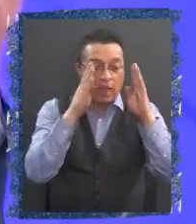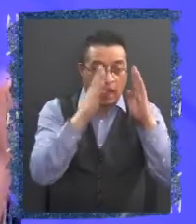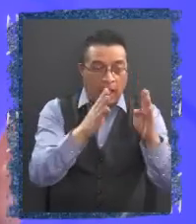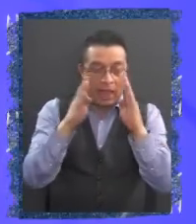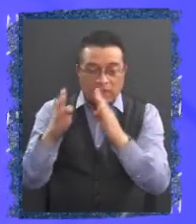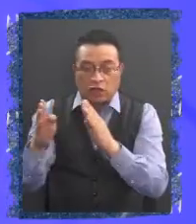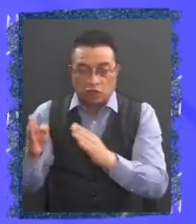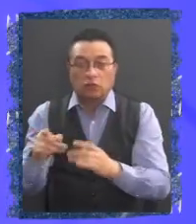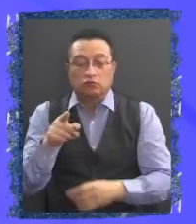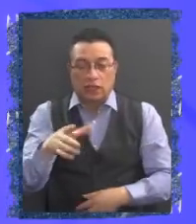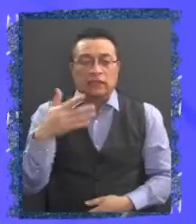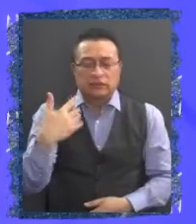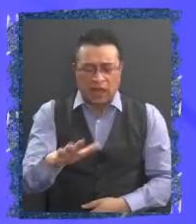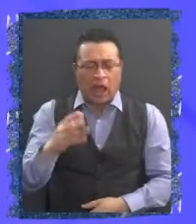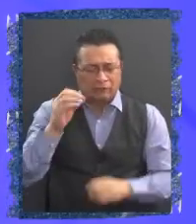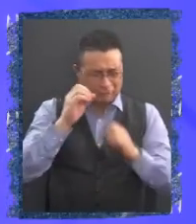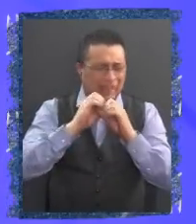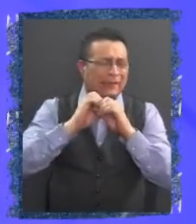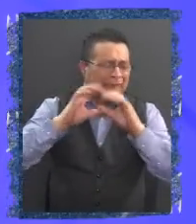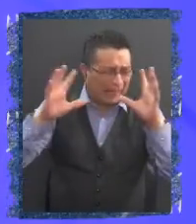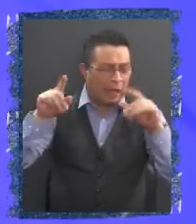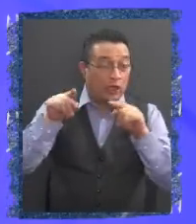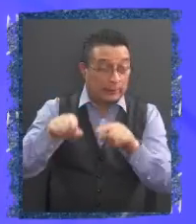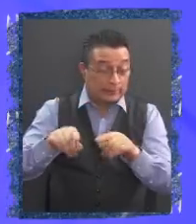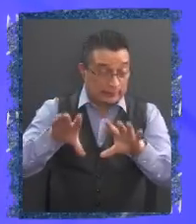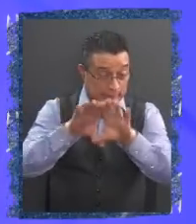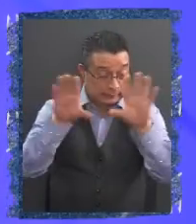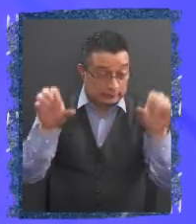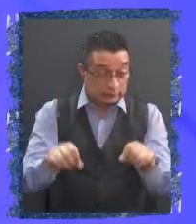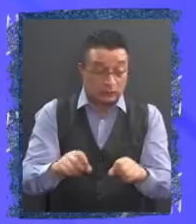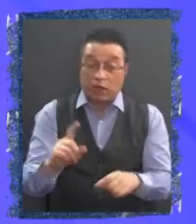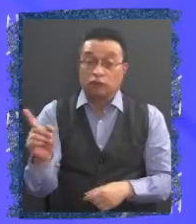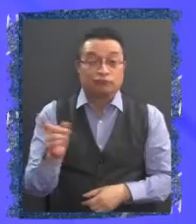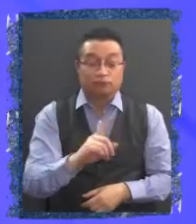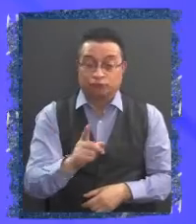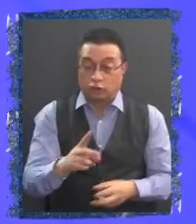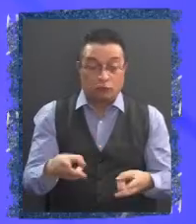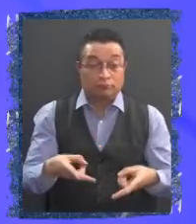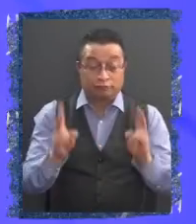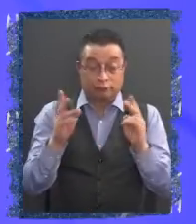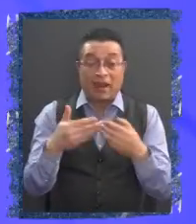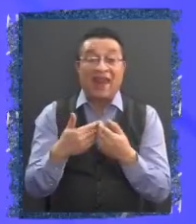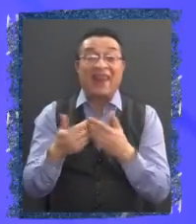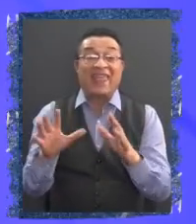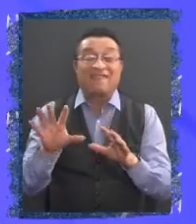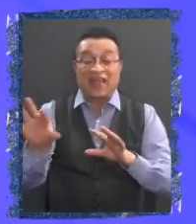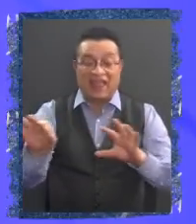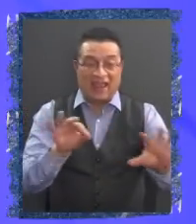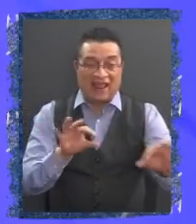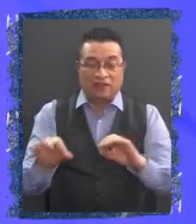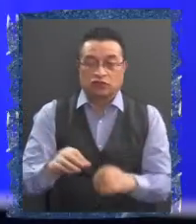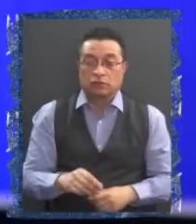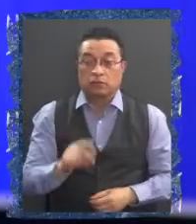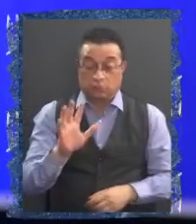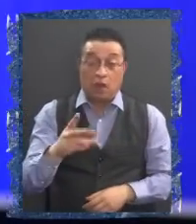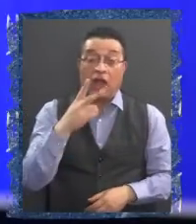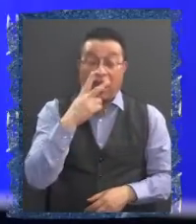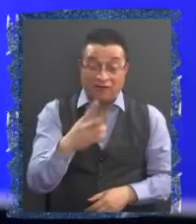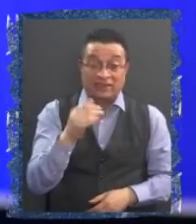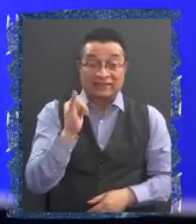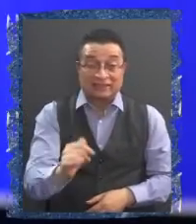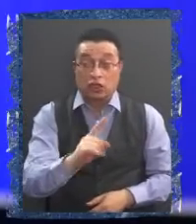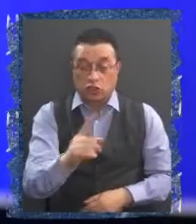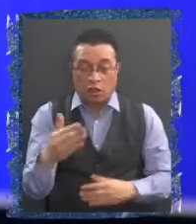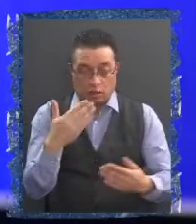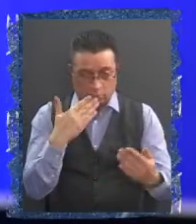ya tienen claro que este sistema no va a permitir la libre elección. Vamos a ver si eso es así o no. Debatamos después